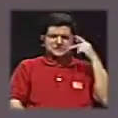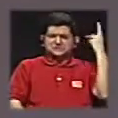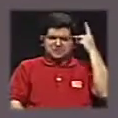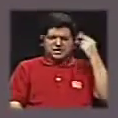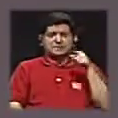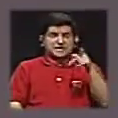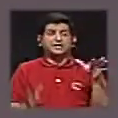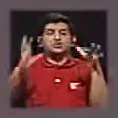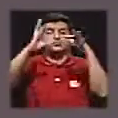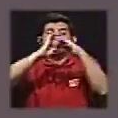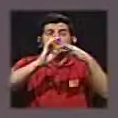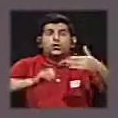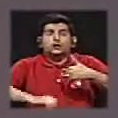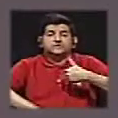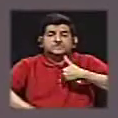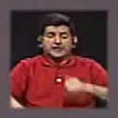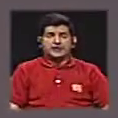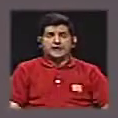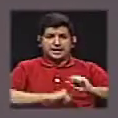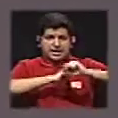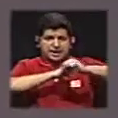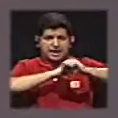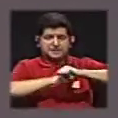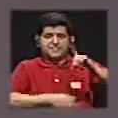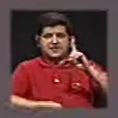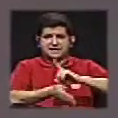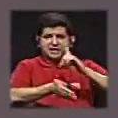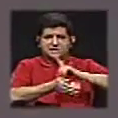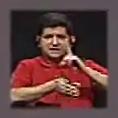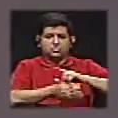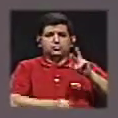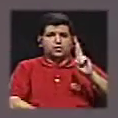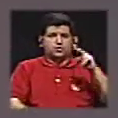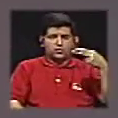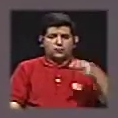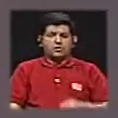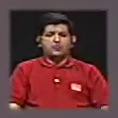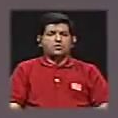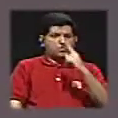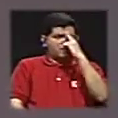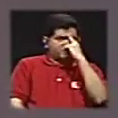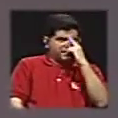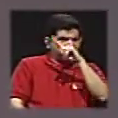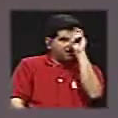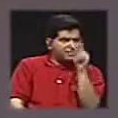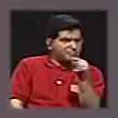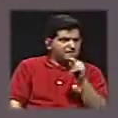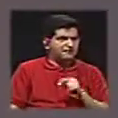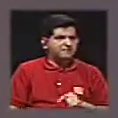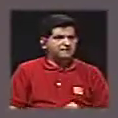un vínculo de la campaña del doctor Hernández con Rafael Ángel Calderón Fournier.